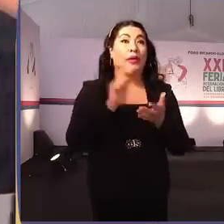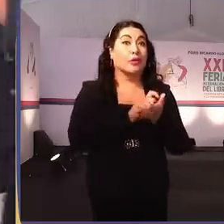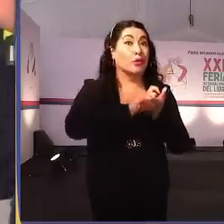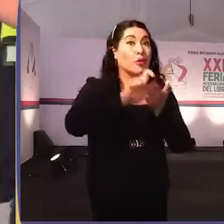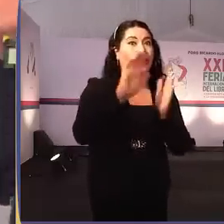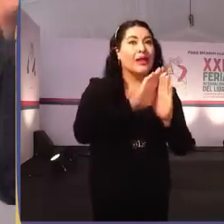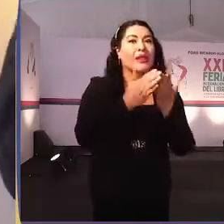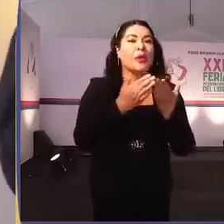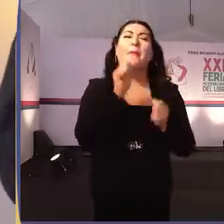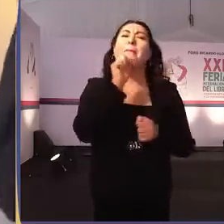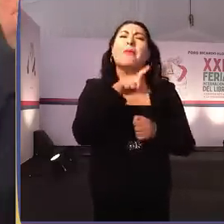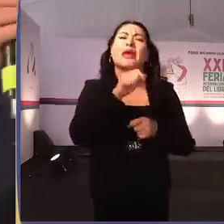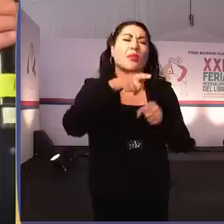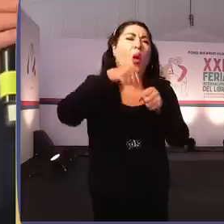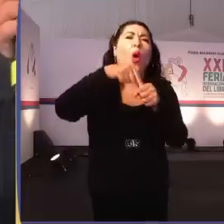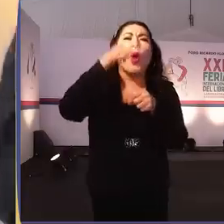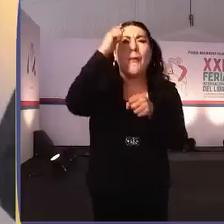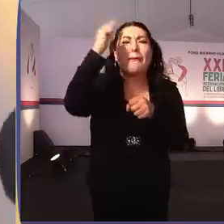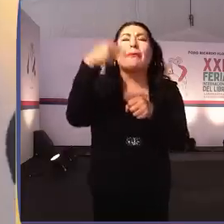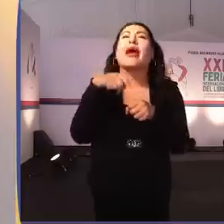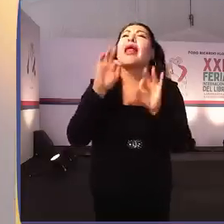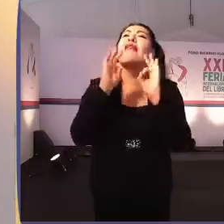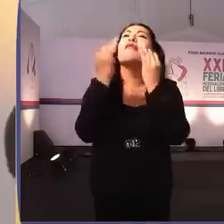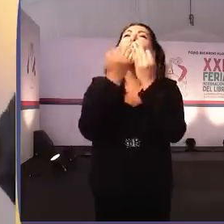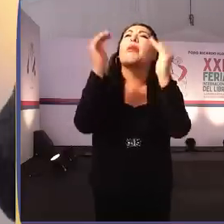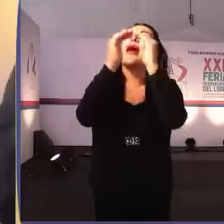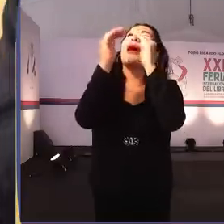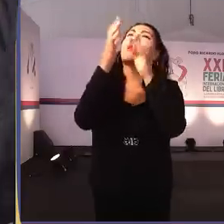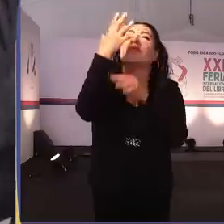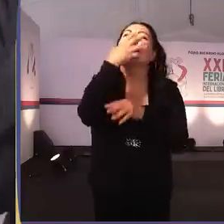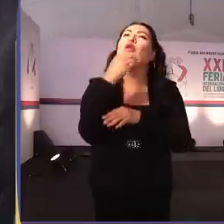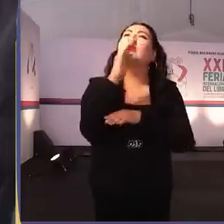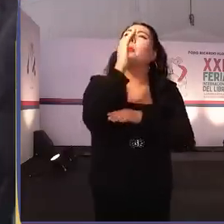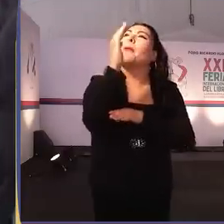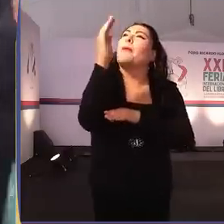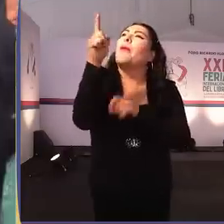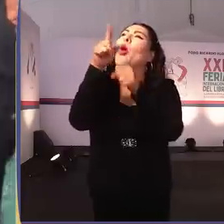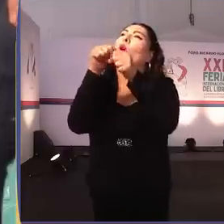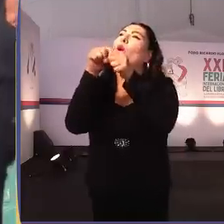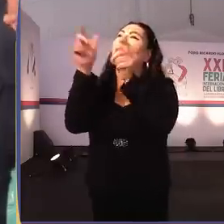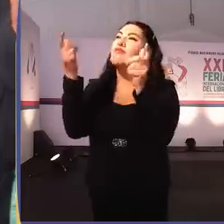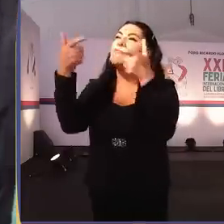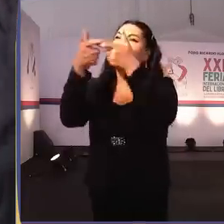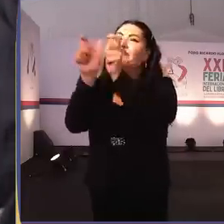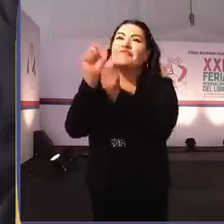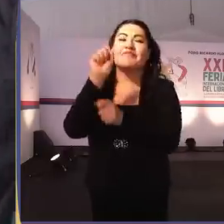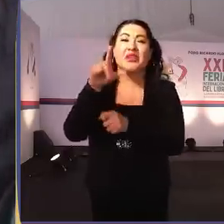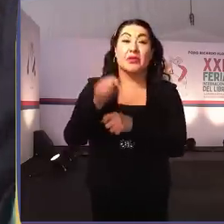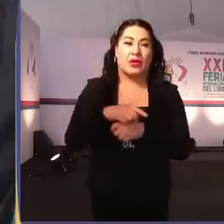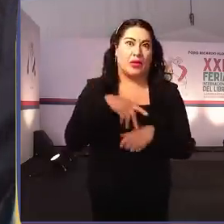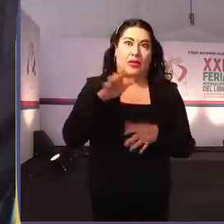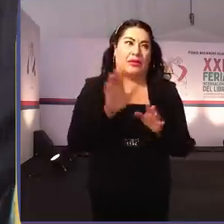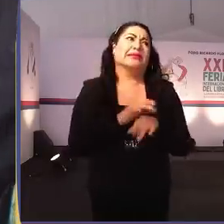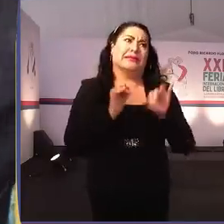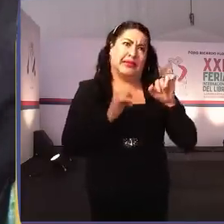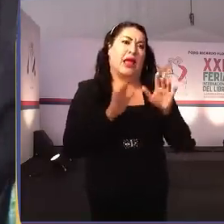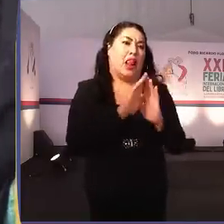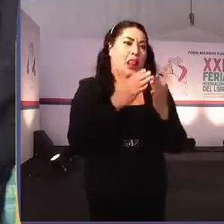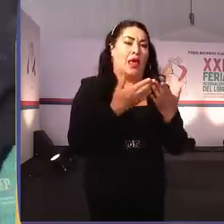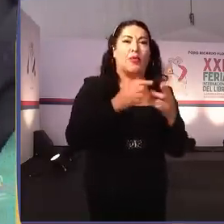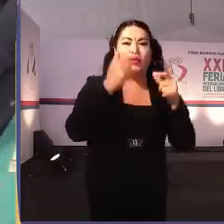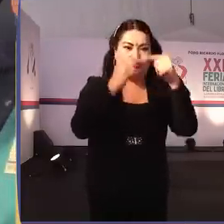sean del mismo color, para que decoren, es muy importante. Sí, oye, sí, porque si salen libros de diferentes tamaños y colores